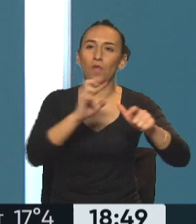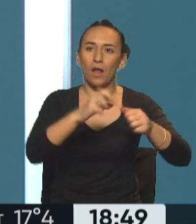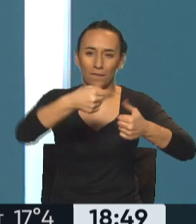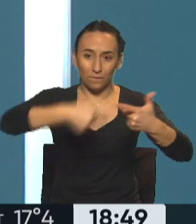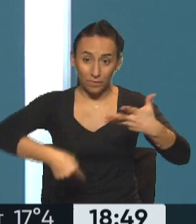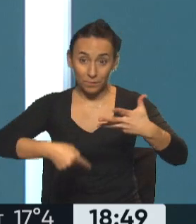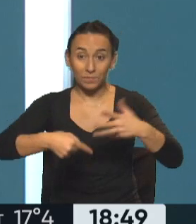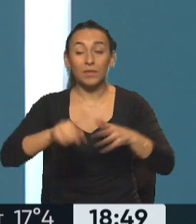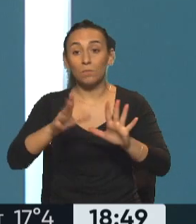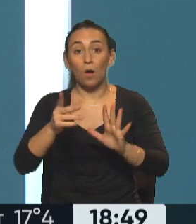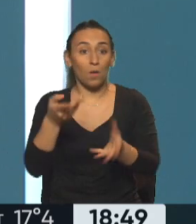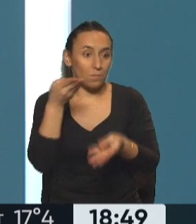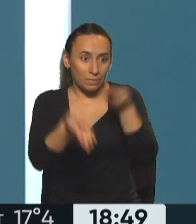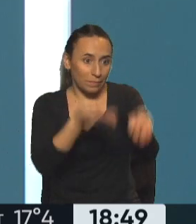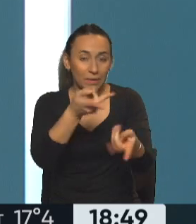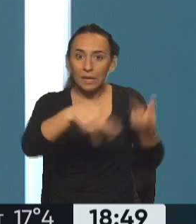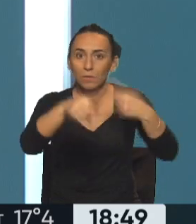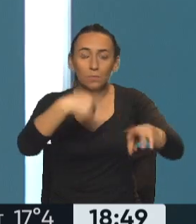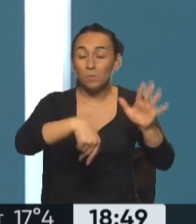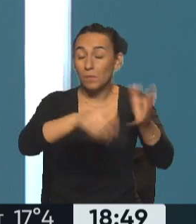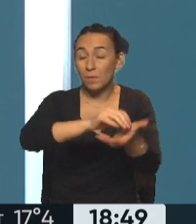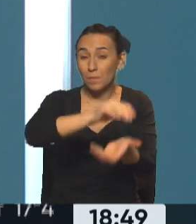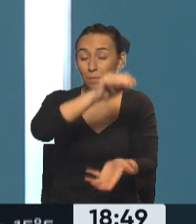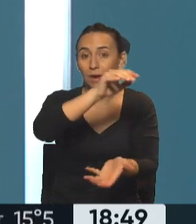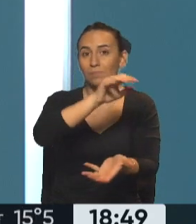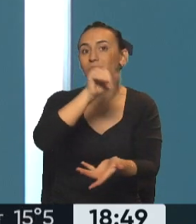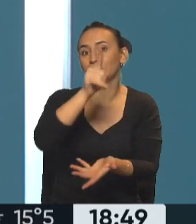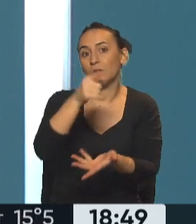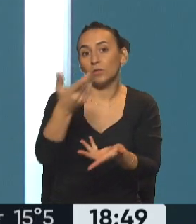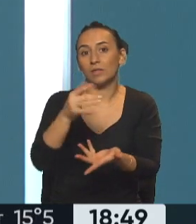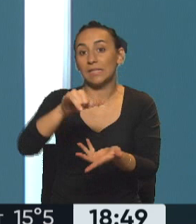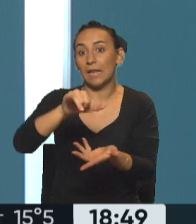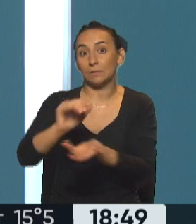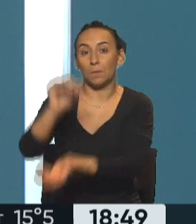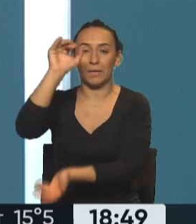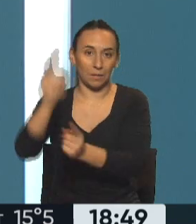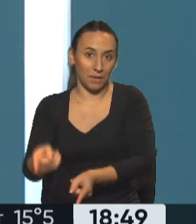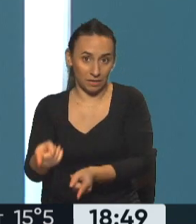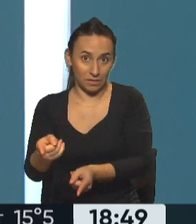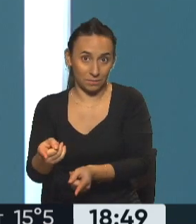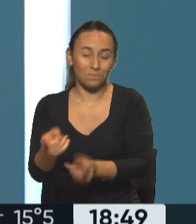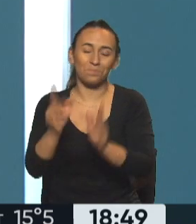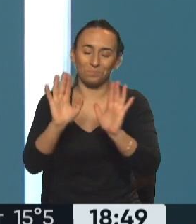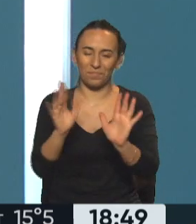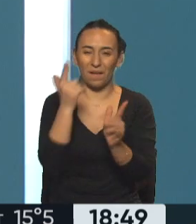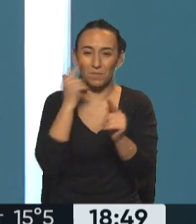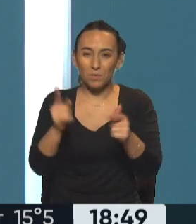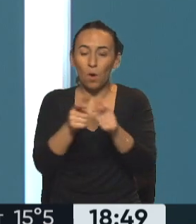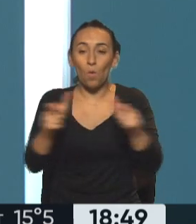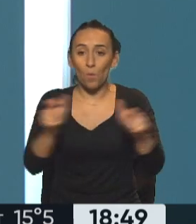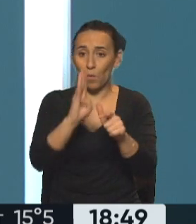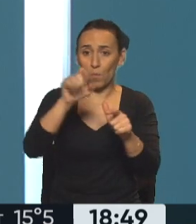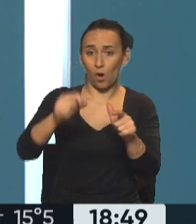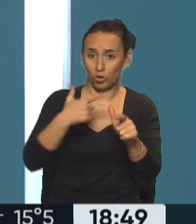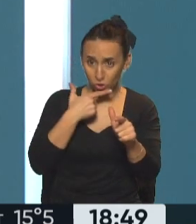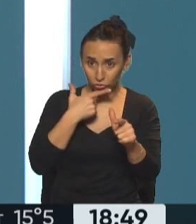la demanda aumenta, la cotización va también en el mismo sentido. A ver, estos bonos son bonos que están